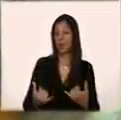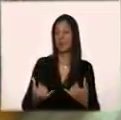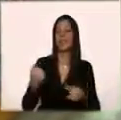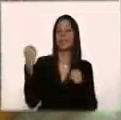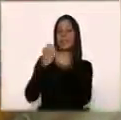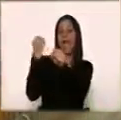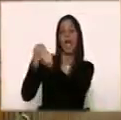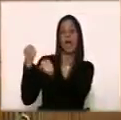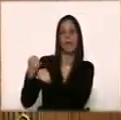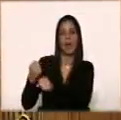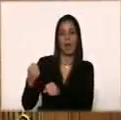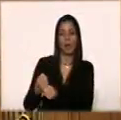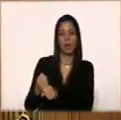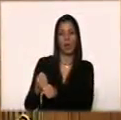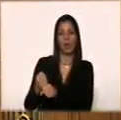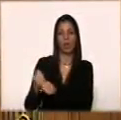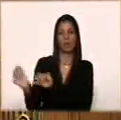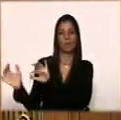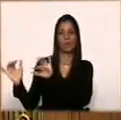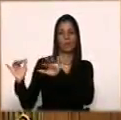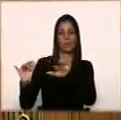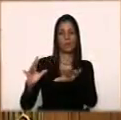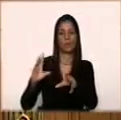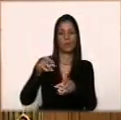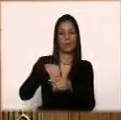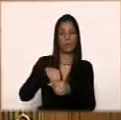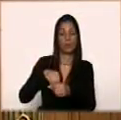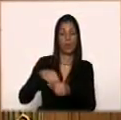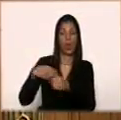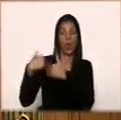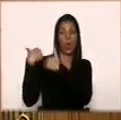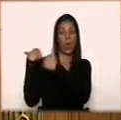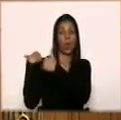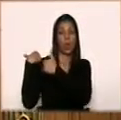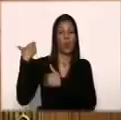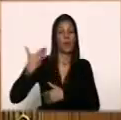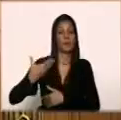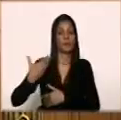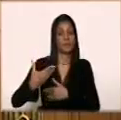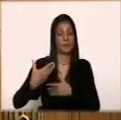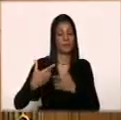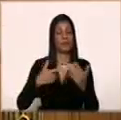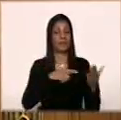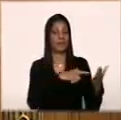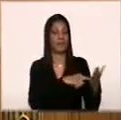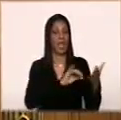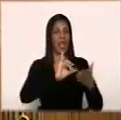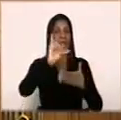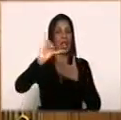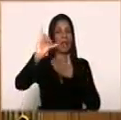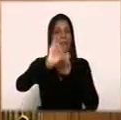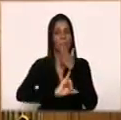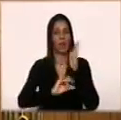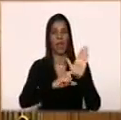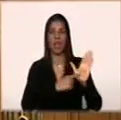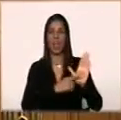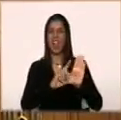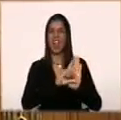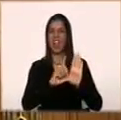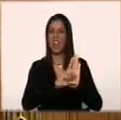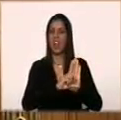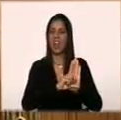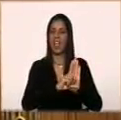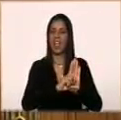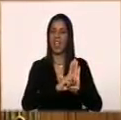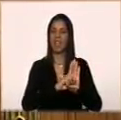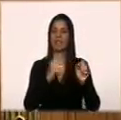obrera tiene ahorita un instrumento o va a tener un instrumento que es la ley constitucional